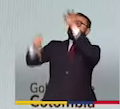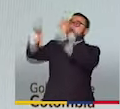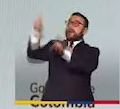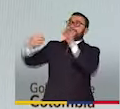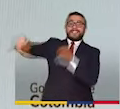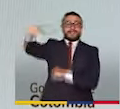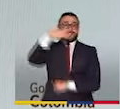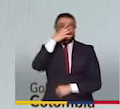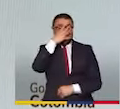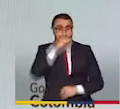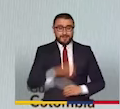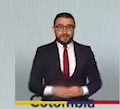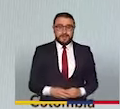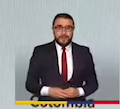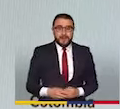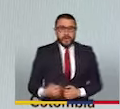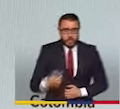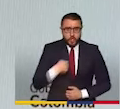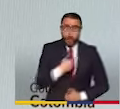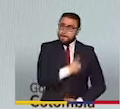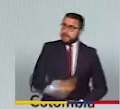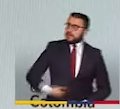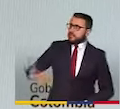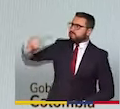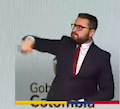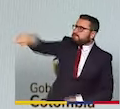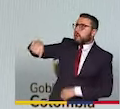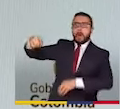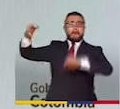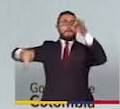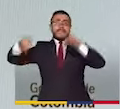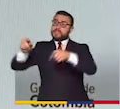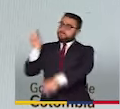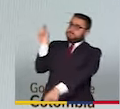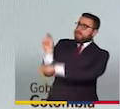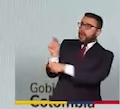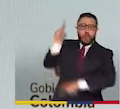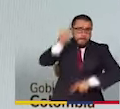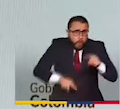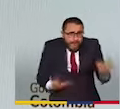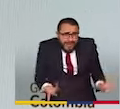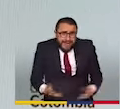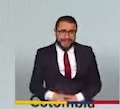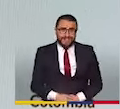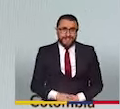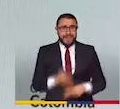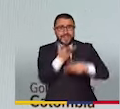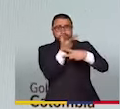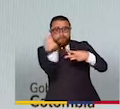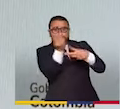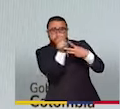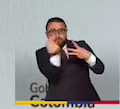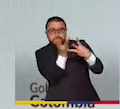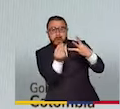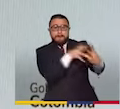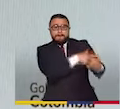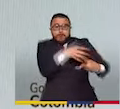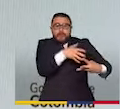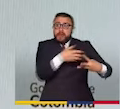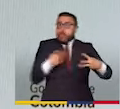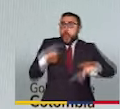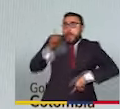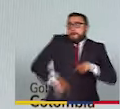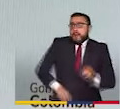El presidente no puede hablar de los magistrados porque la independencia de poderes lo dice. El presidente tiene que decir la